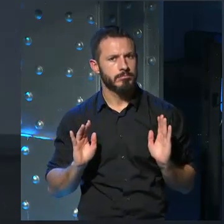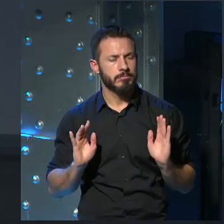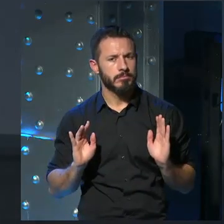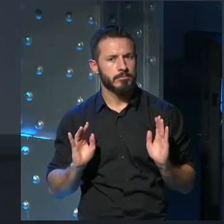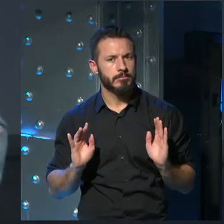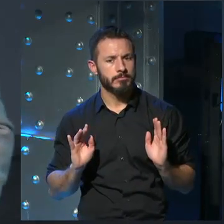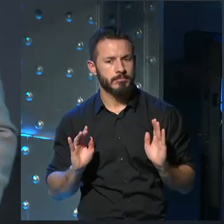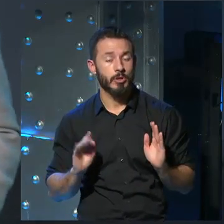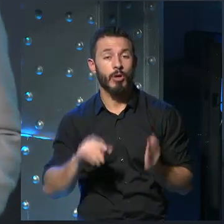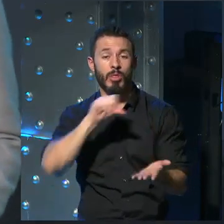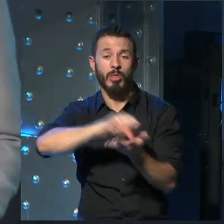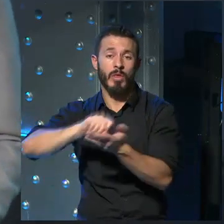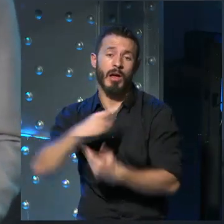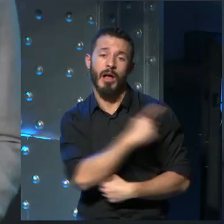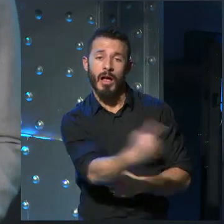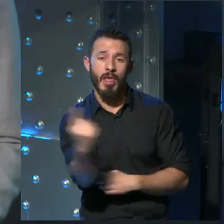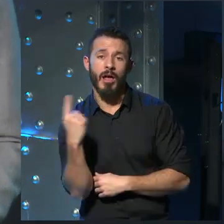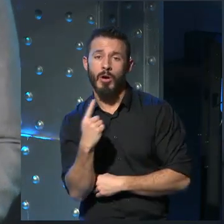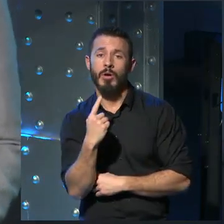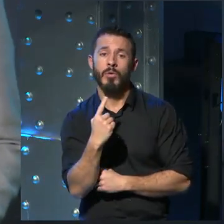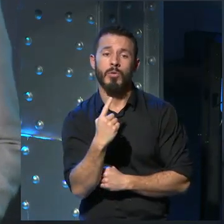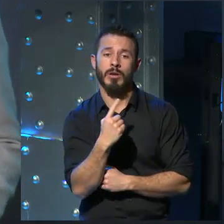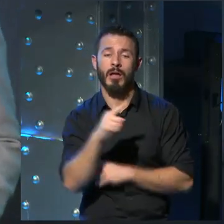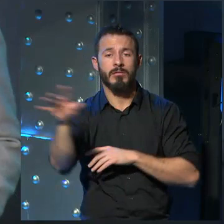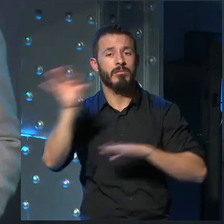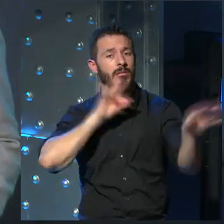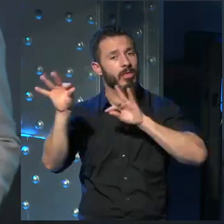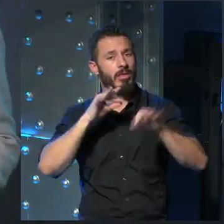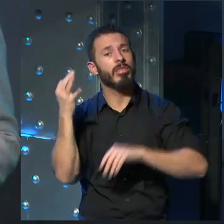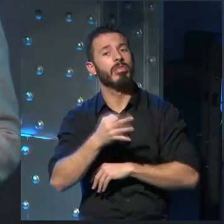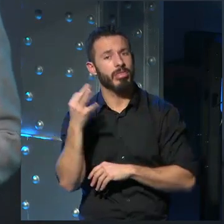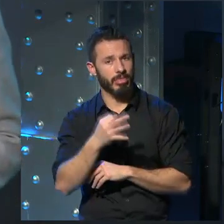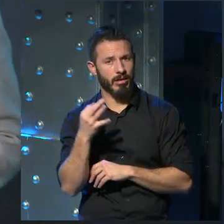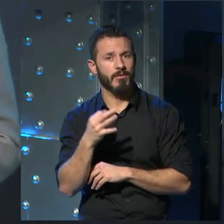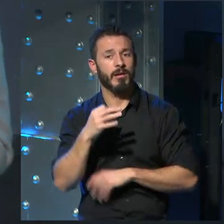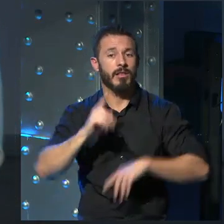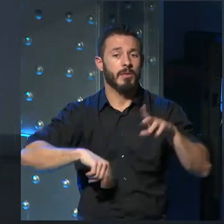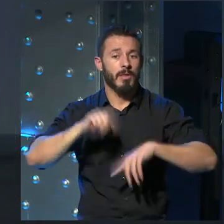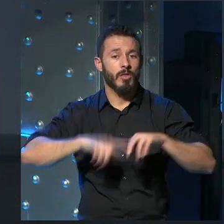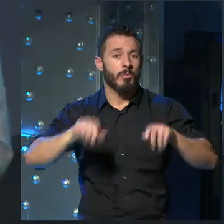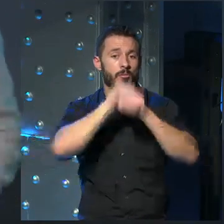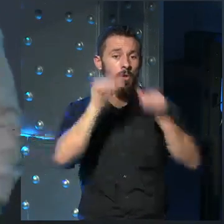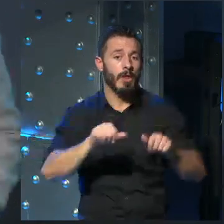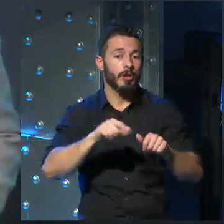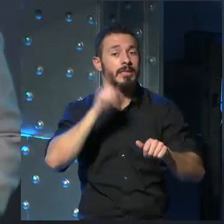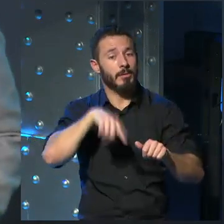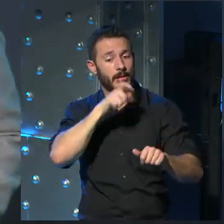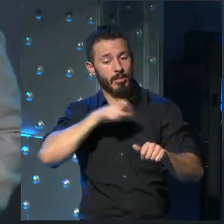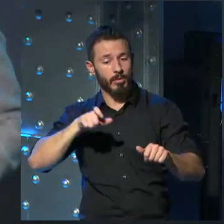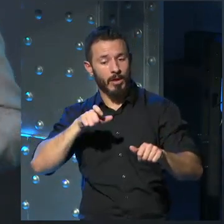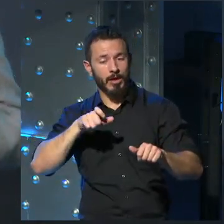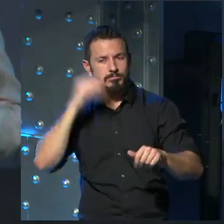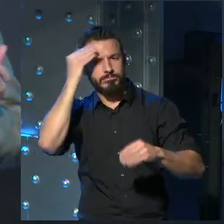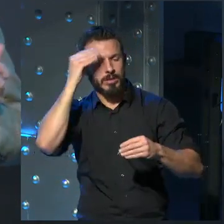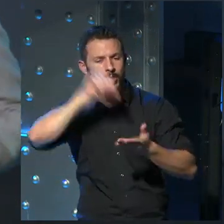tiene que decidir cada ciudad en base a su propio modelo y en base a lo que los ciudadanos quieren que sea su ciudad. Si en